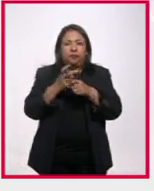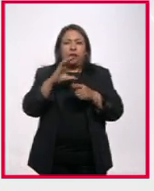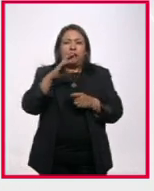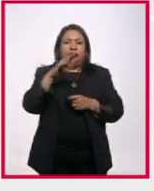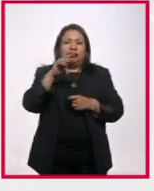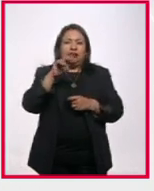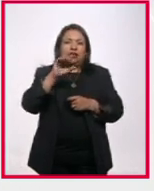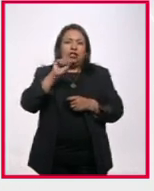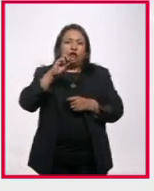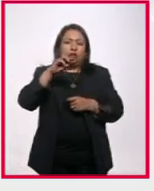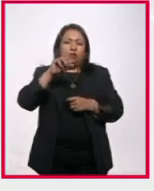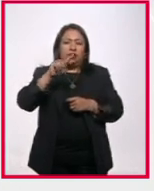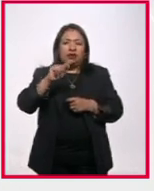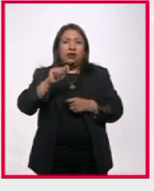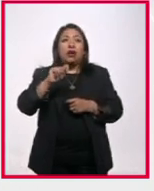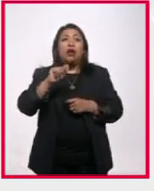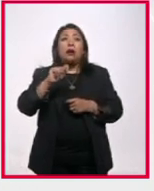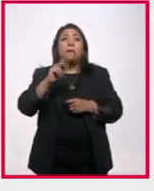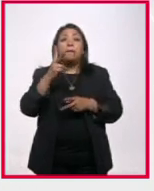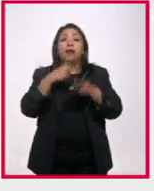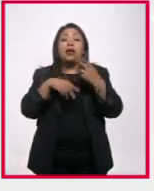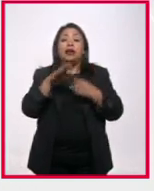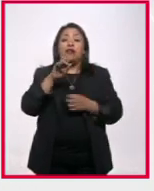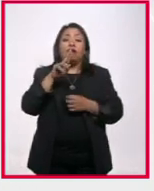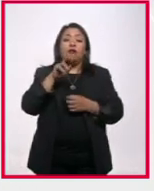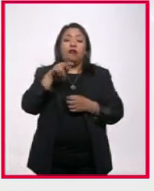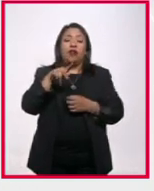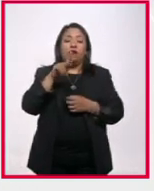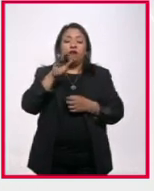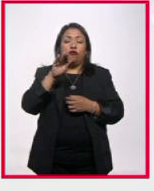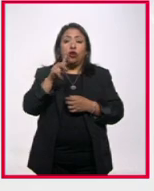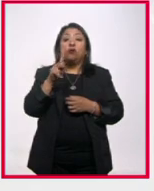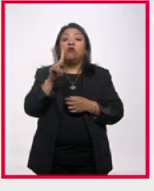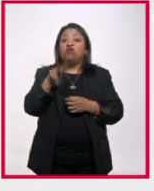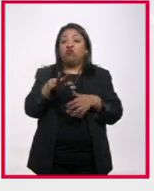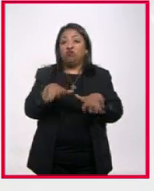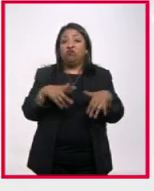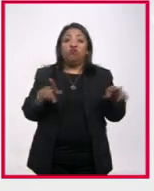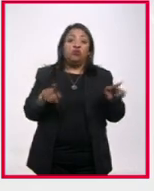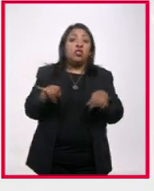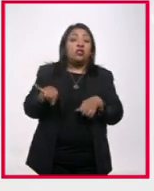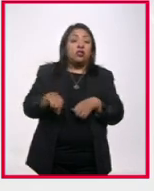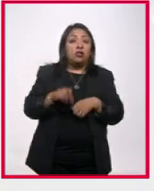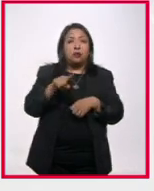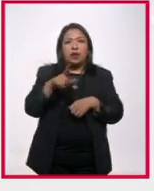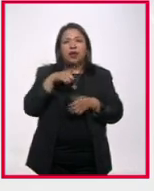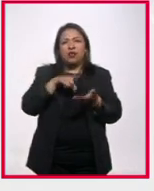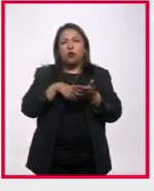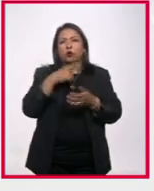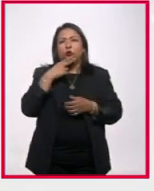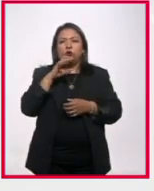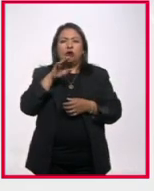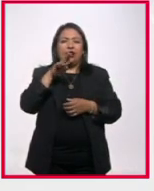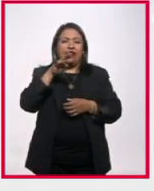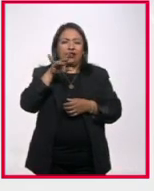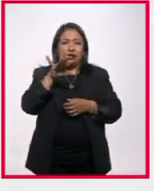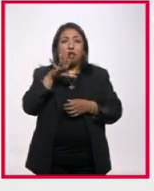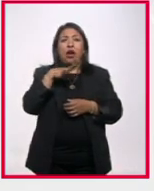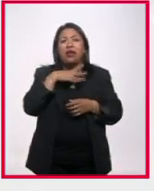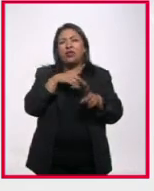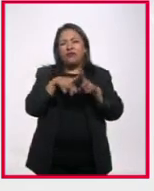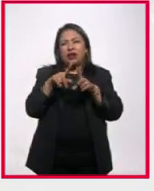Christian Schmidt, que es un organista que viene de Frankfurt, que también va a hacer una serie de conciertos muy interesantes, incluido un concierto de clavecín. Entre